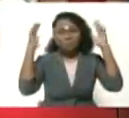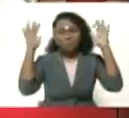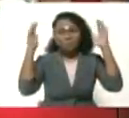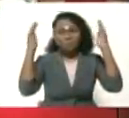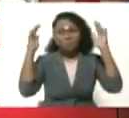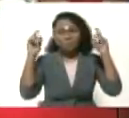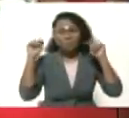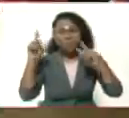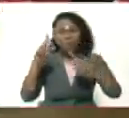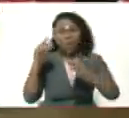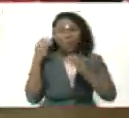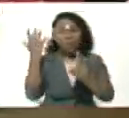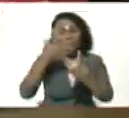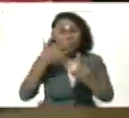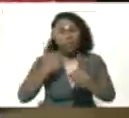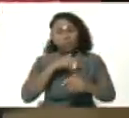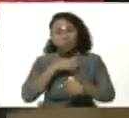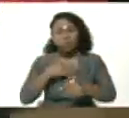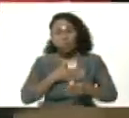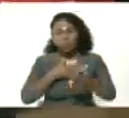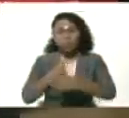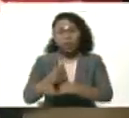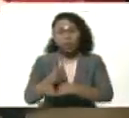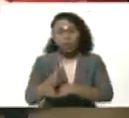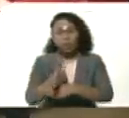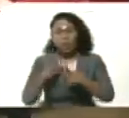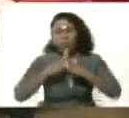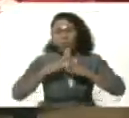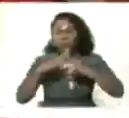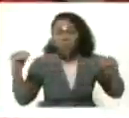Y la instrucción es que nosotros vamos con todo, con todo.